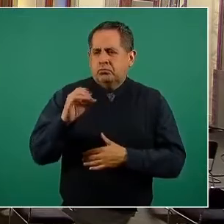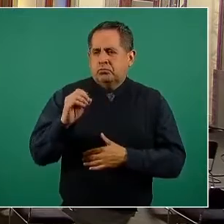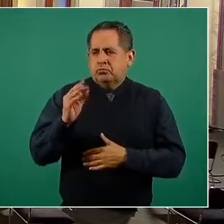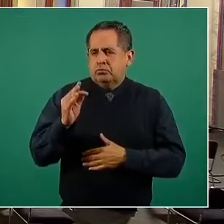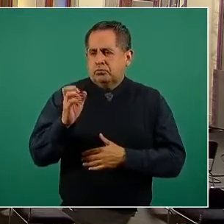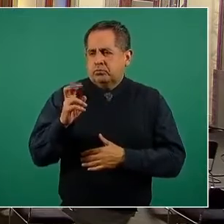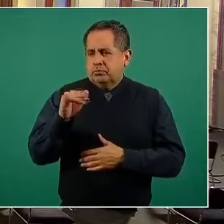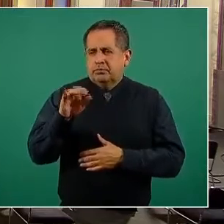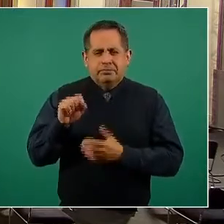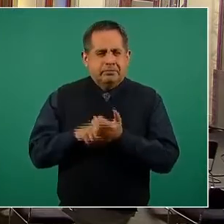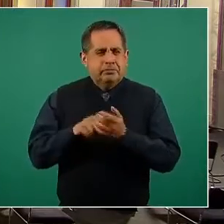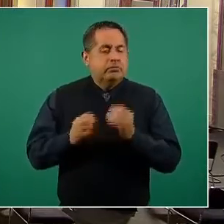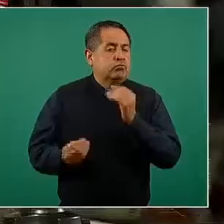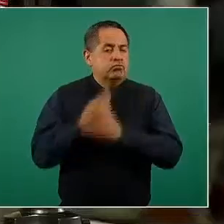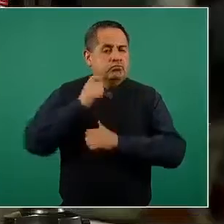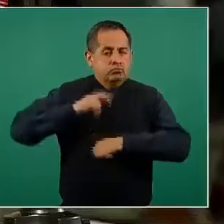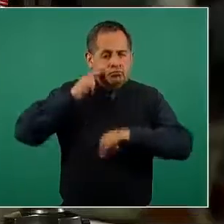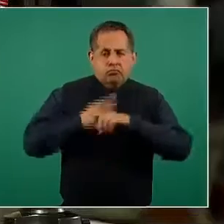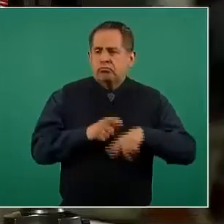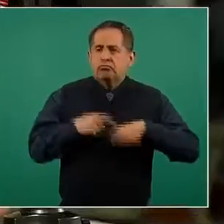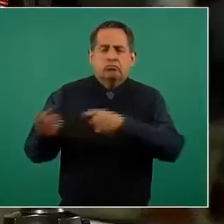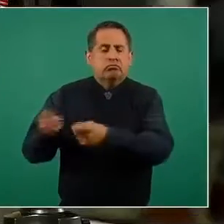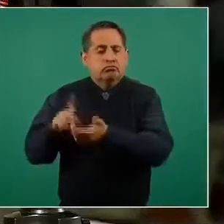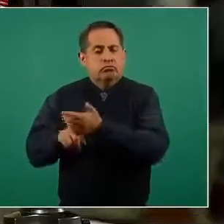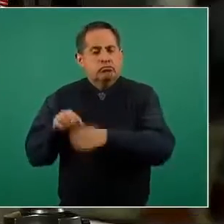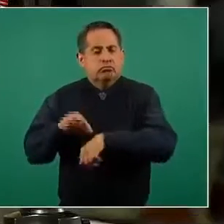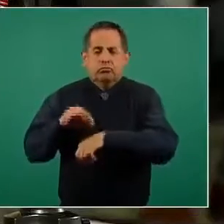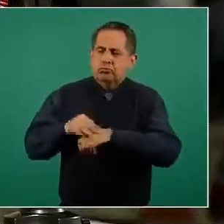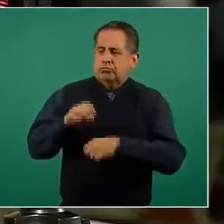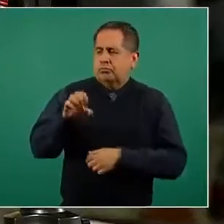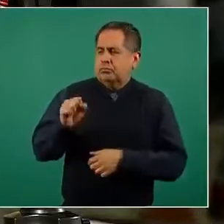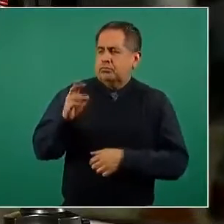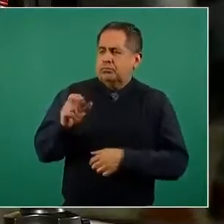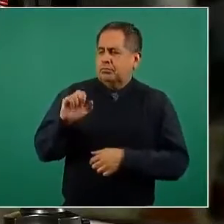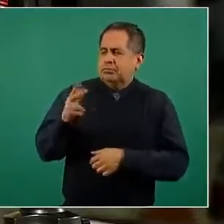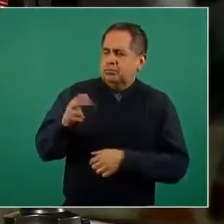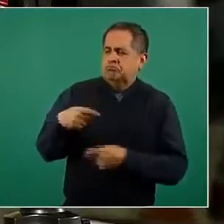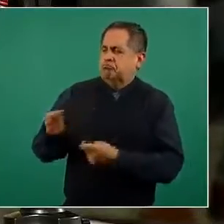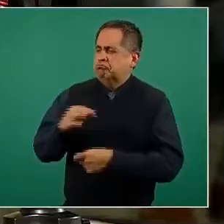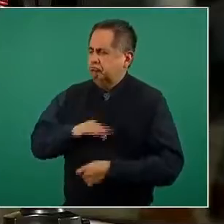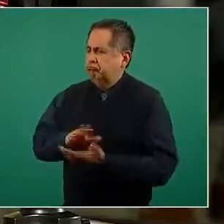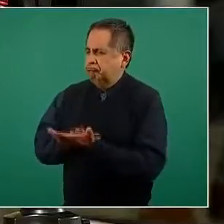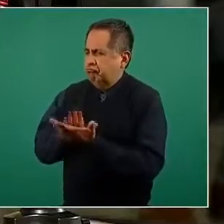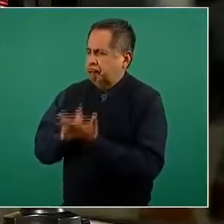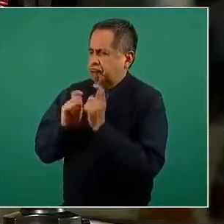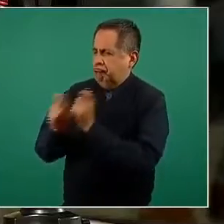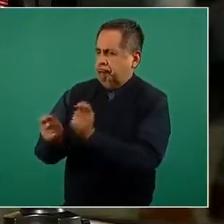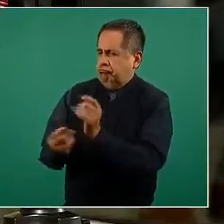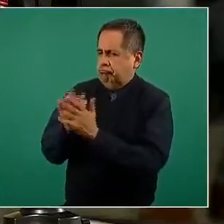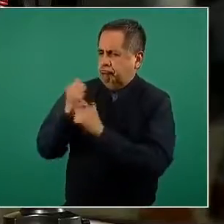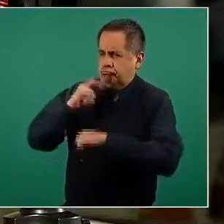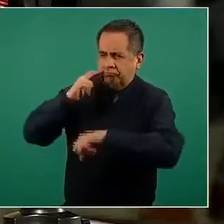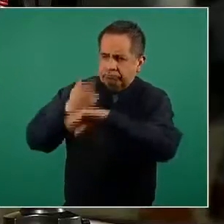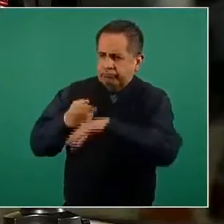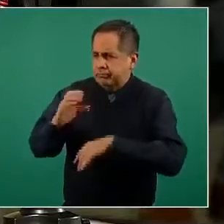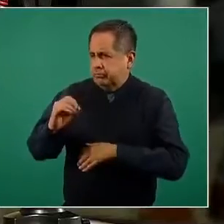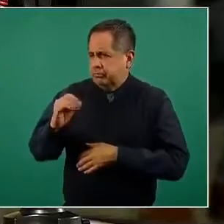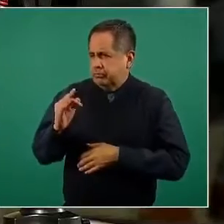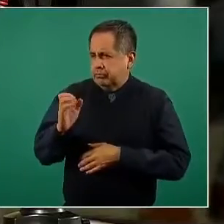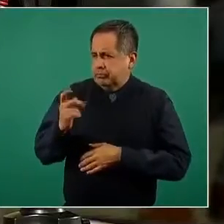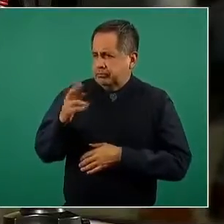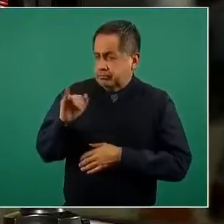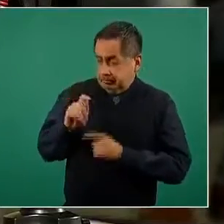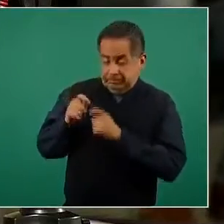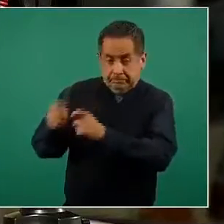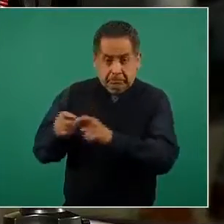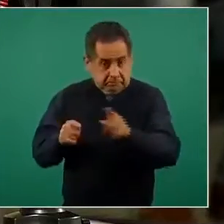el doctor Schwartz, y lo felicita y le desea que le vaya muy bien en esta nueva asignación. ¿Usted nos podría confirmar